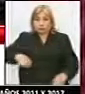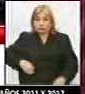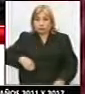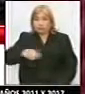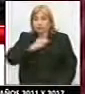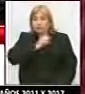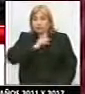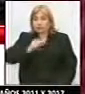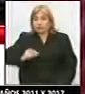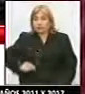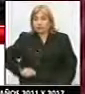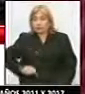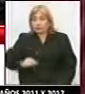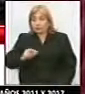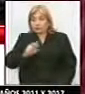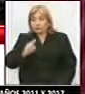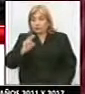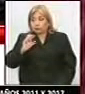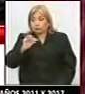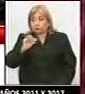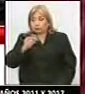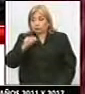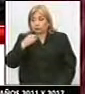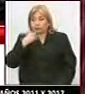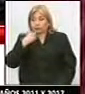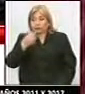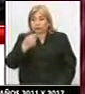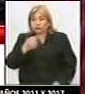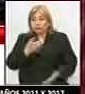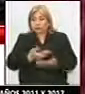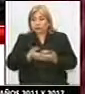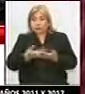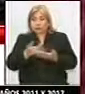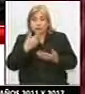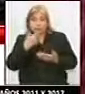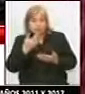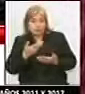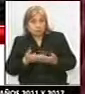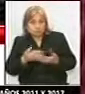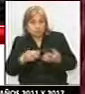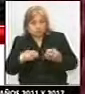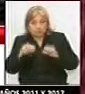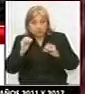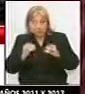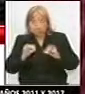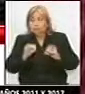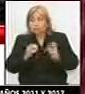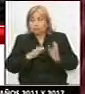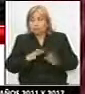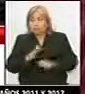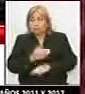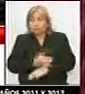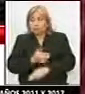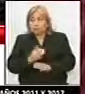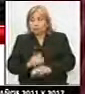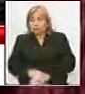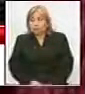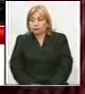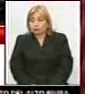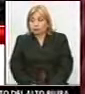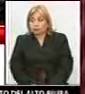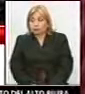regional, ¿no? Por lo tanto, usted conoce muy bien cuáles son sus funciones y sus atribuciones.